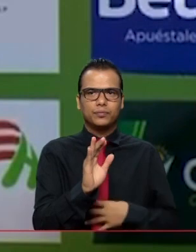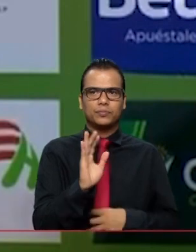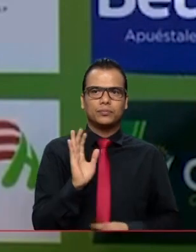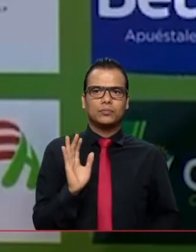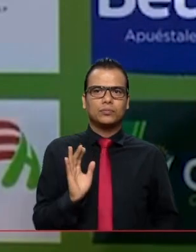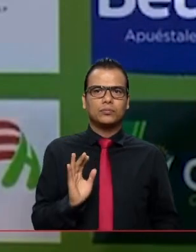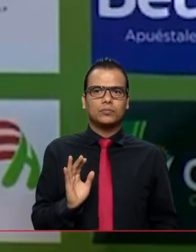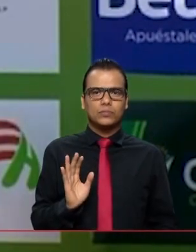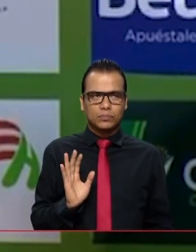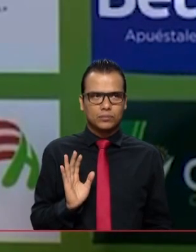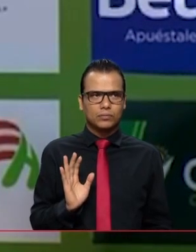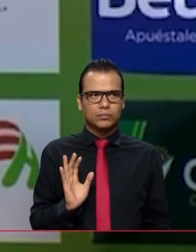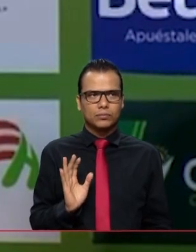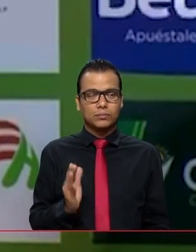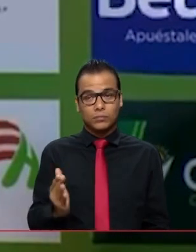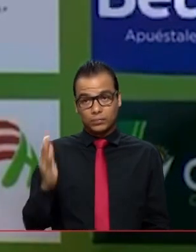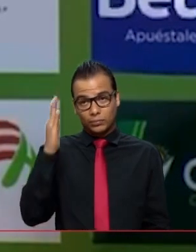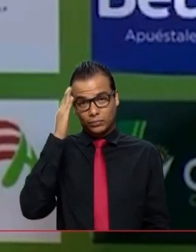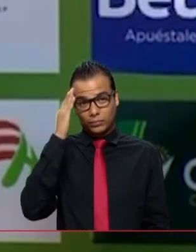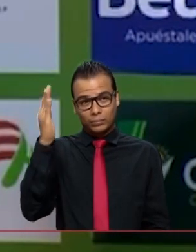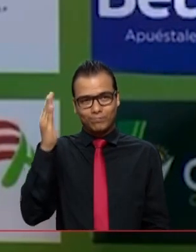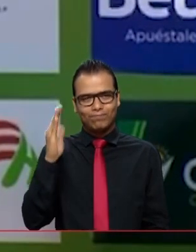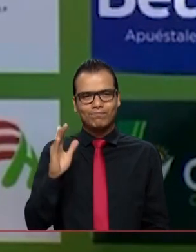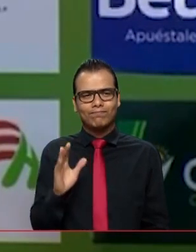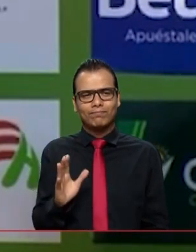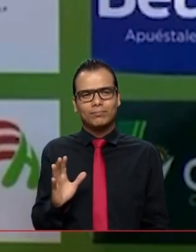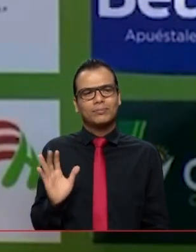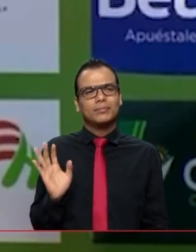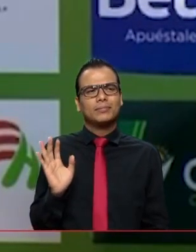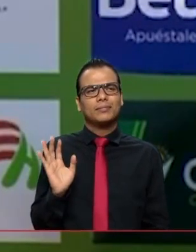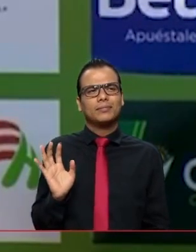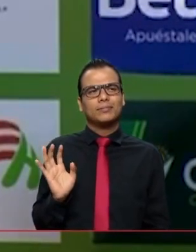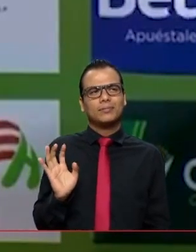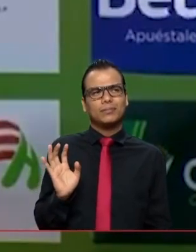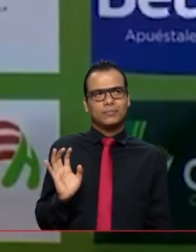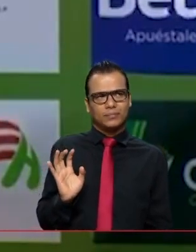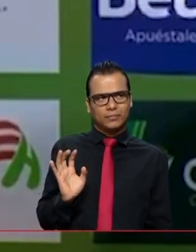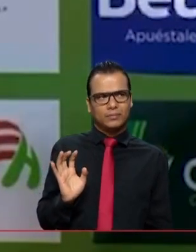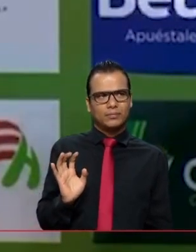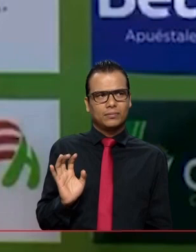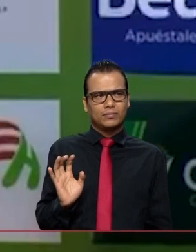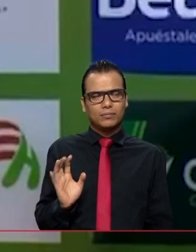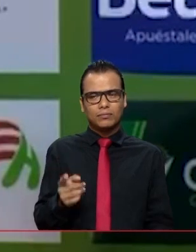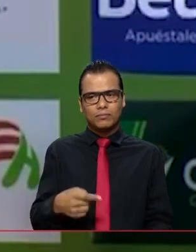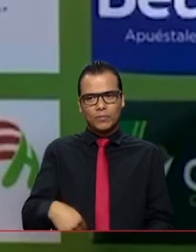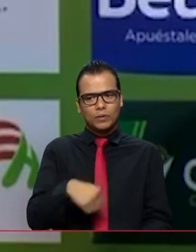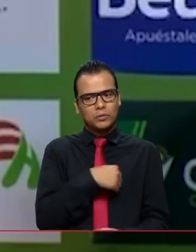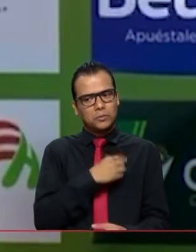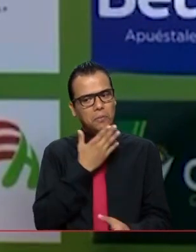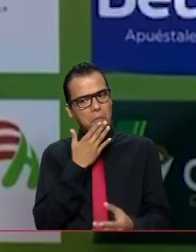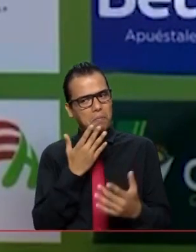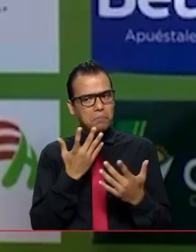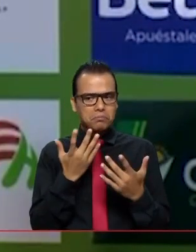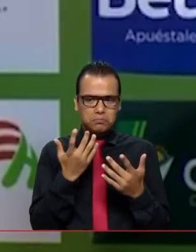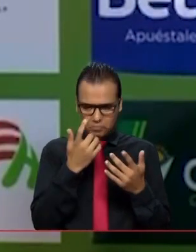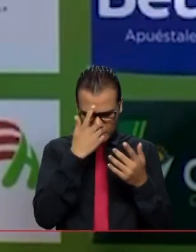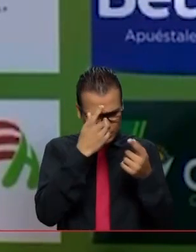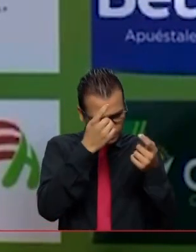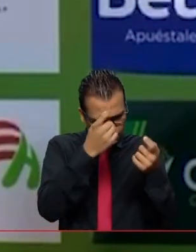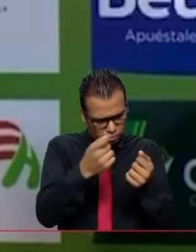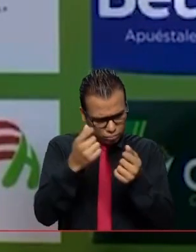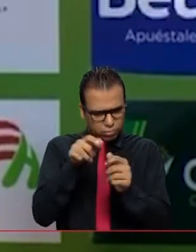conseguir los puntos donde total y absolutamente, matemáticamente, nosotros estemos adentro. Así